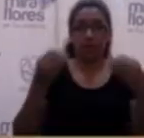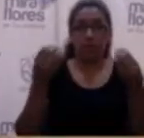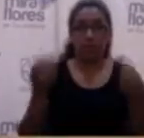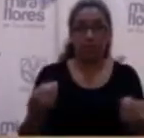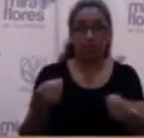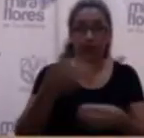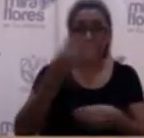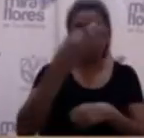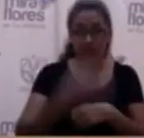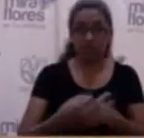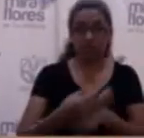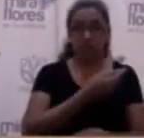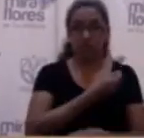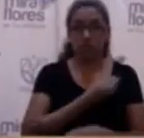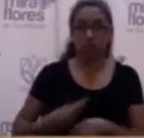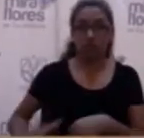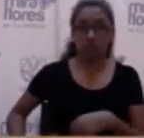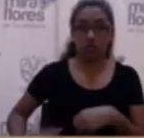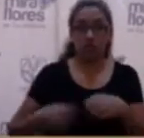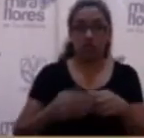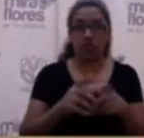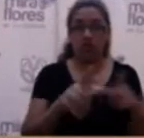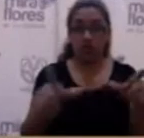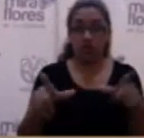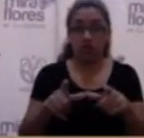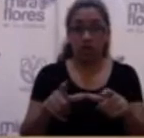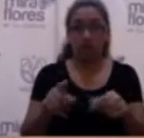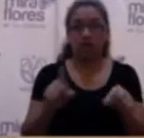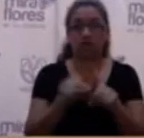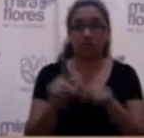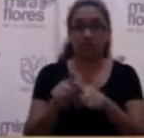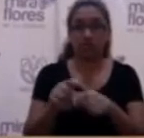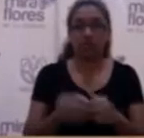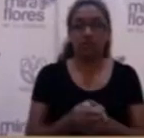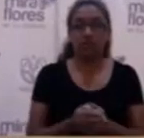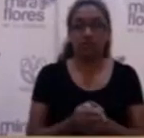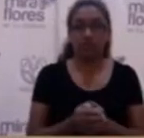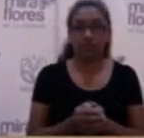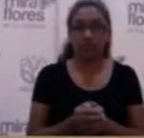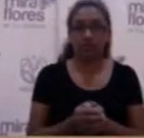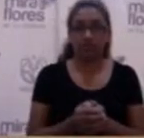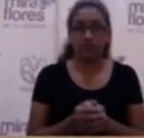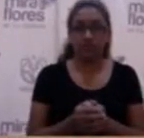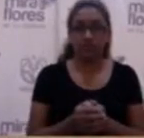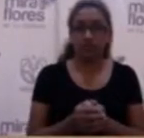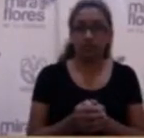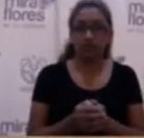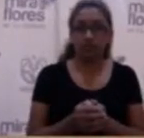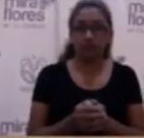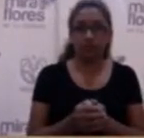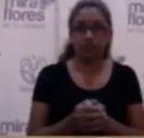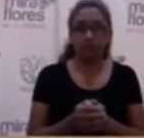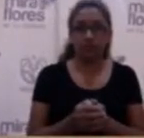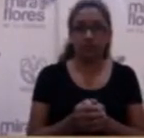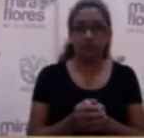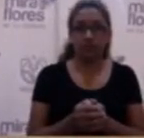porque usualmente los gobiernos locales, y eso también tiene sus razones,